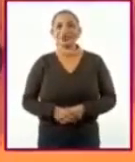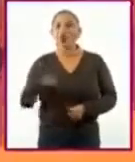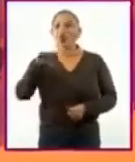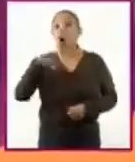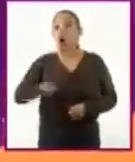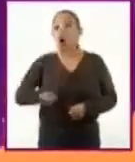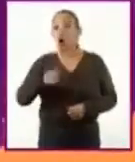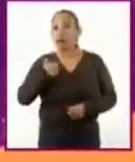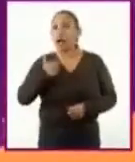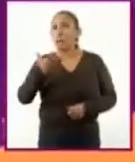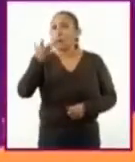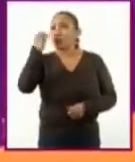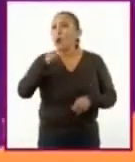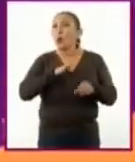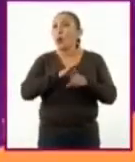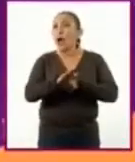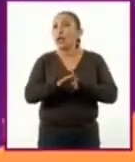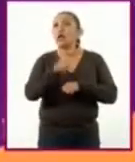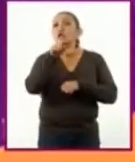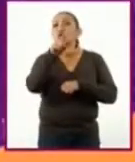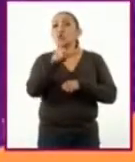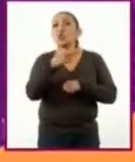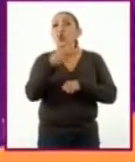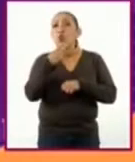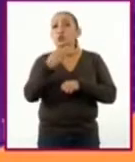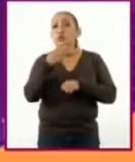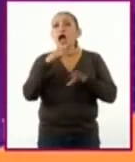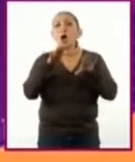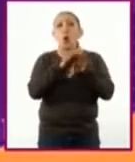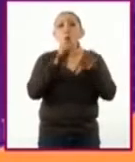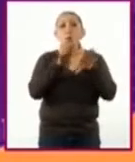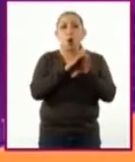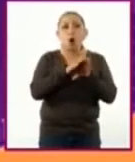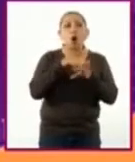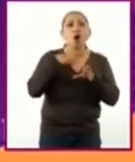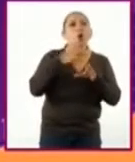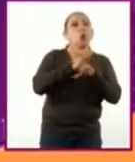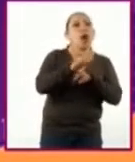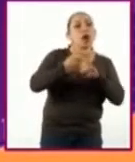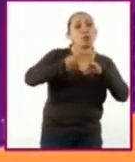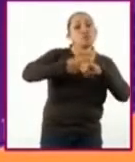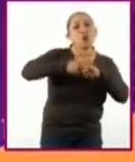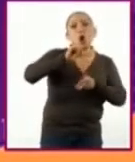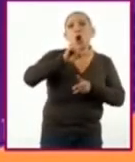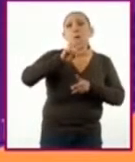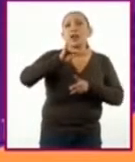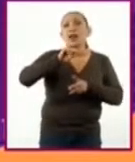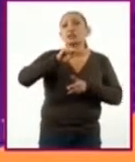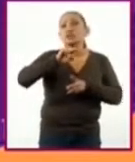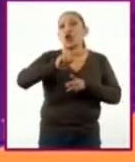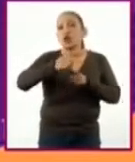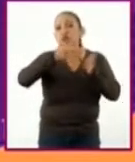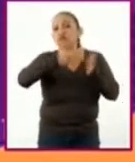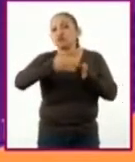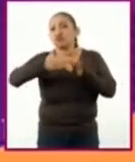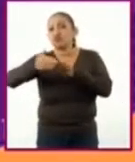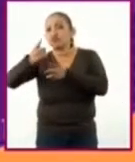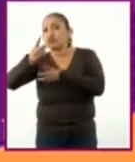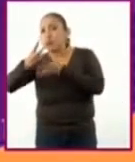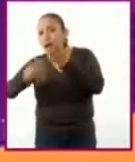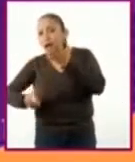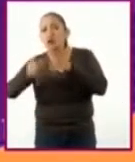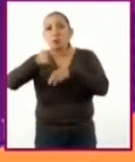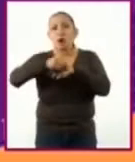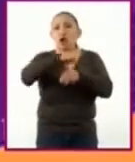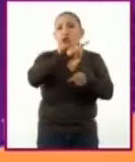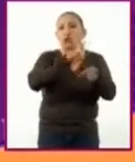el aprendizaje esperado, determina y usa la jerarquía de operaciones y los paréntesis en operaciones con números naturales,